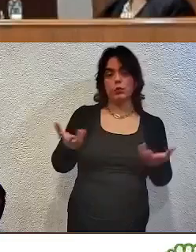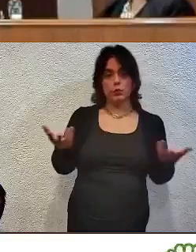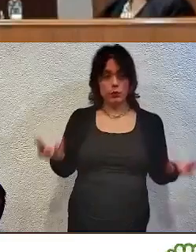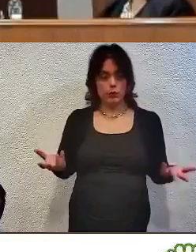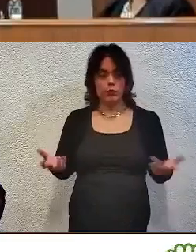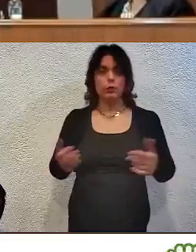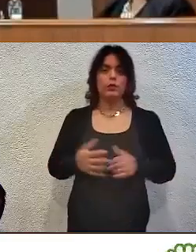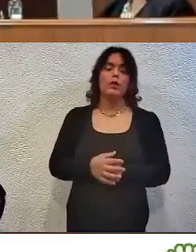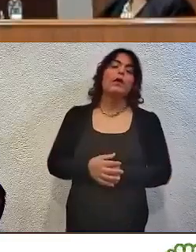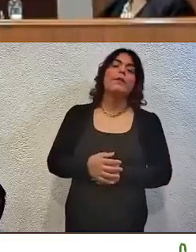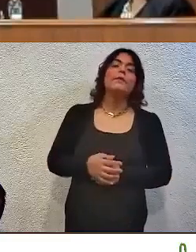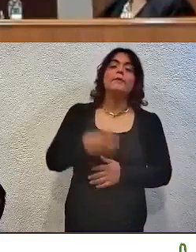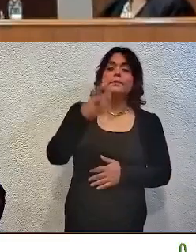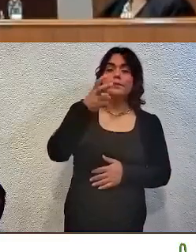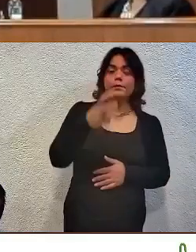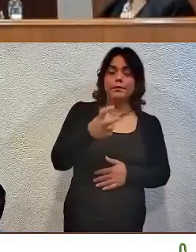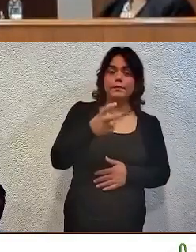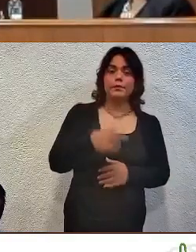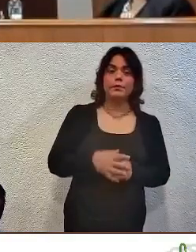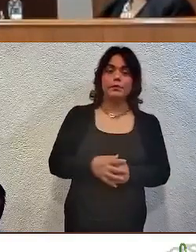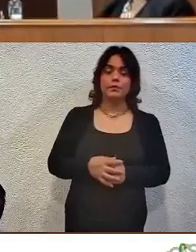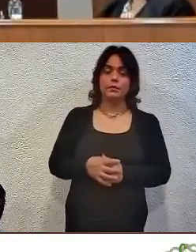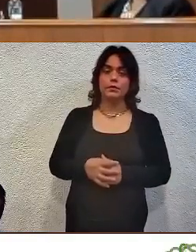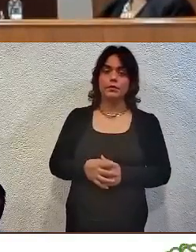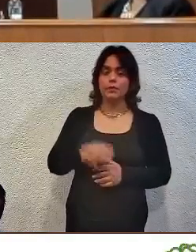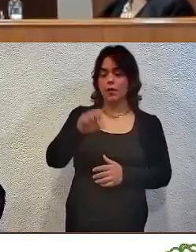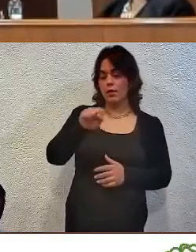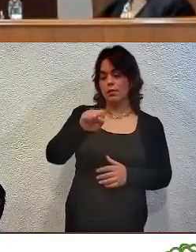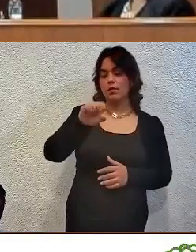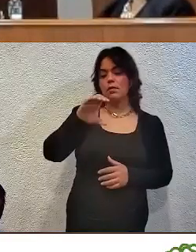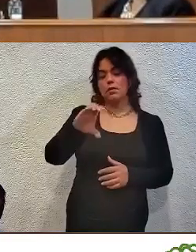Federación al resolver el expediente